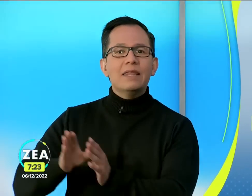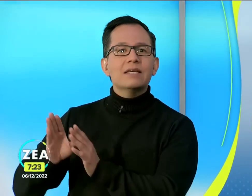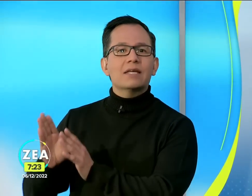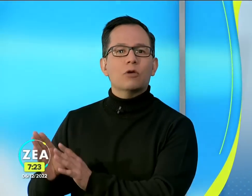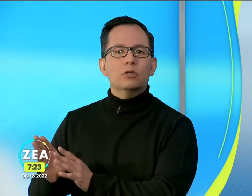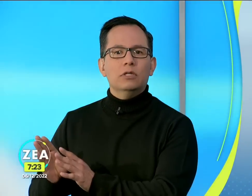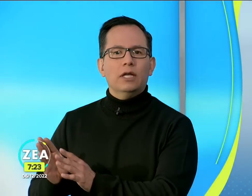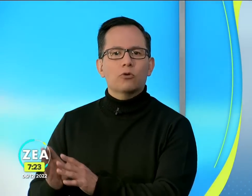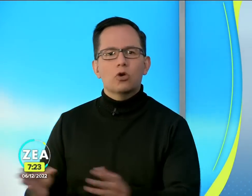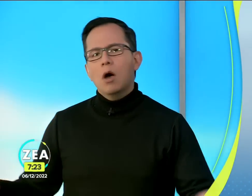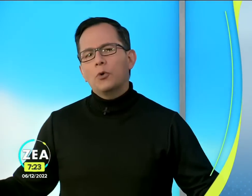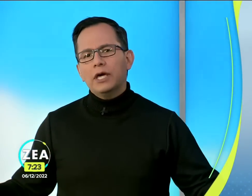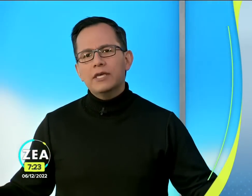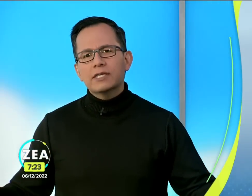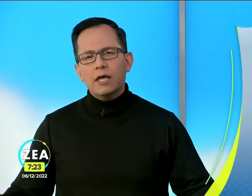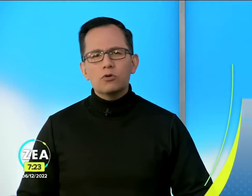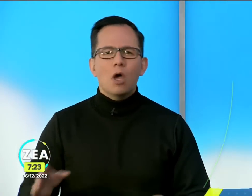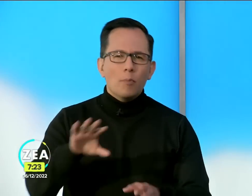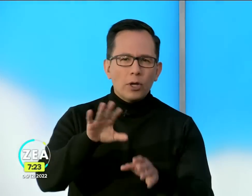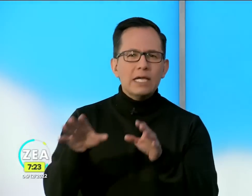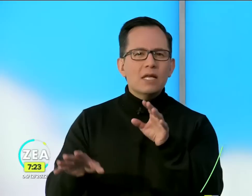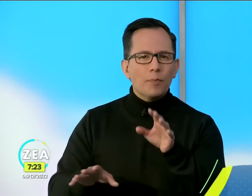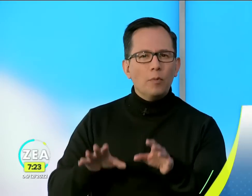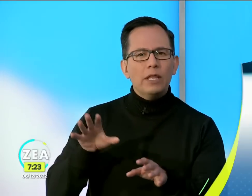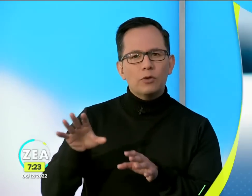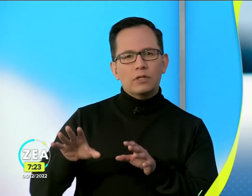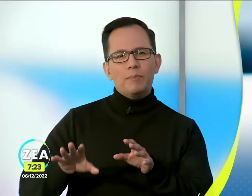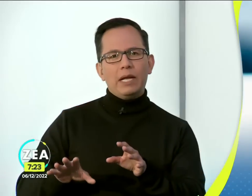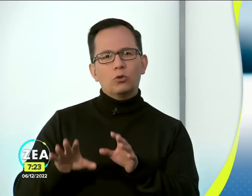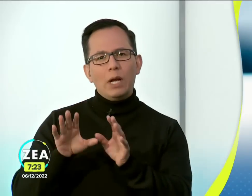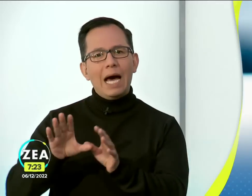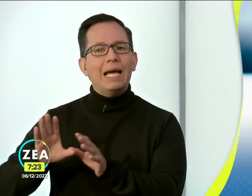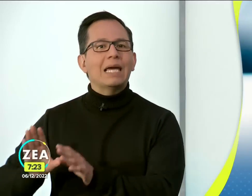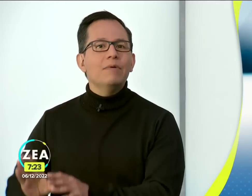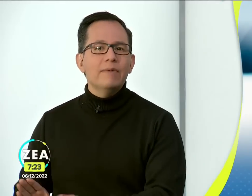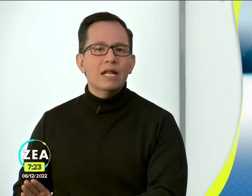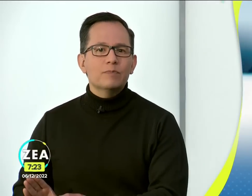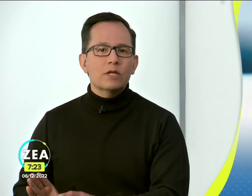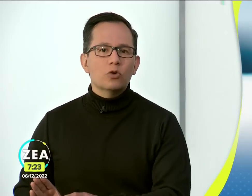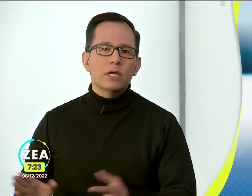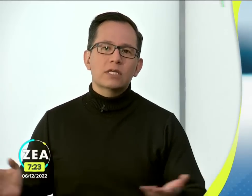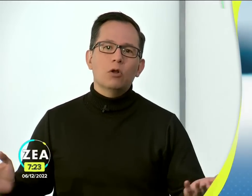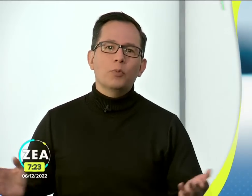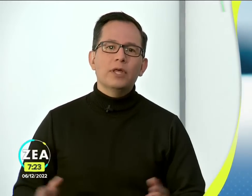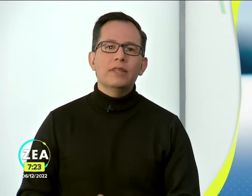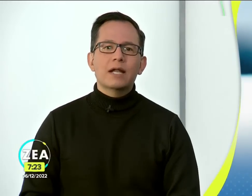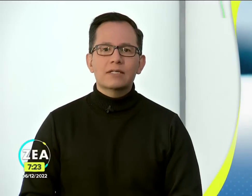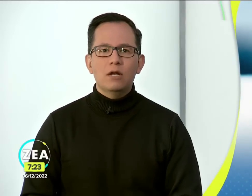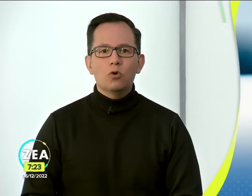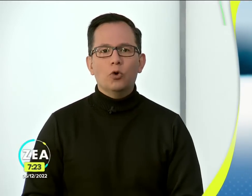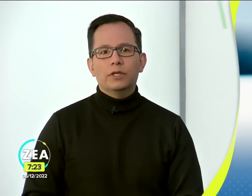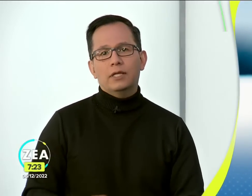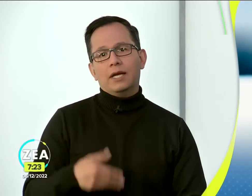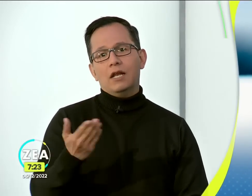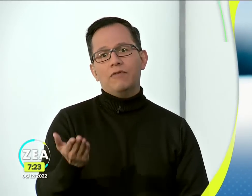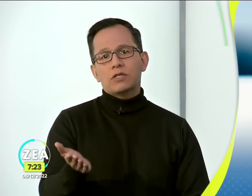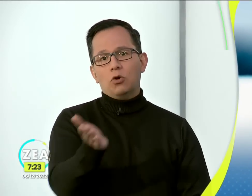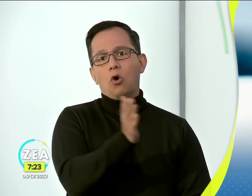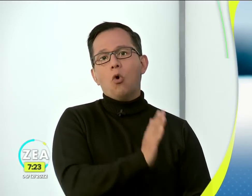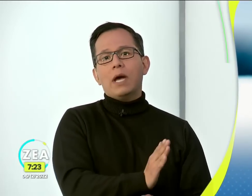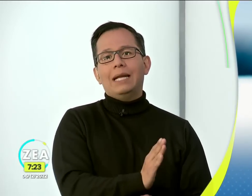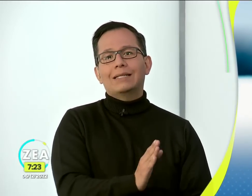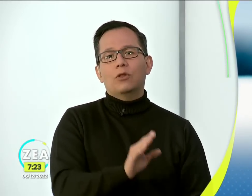a 10 grados centígrados porque 10 grados porque es el promedio de temperatura a la que viven las personas que no pueden darse el lujo de tener